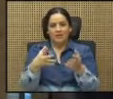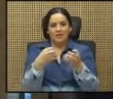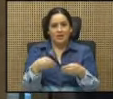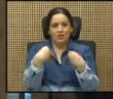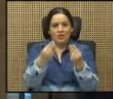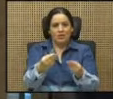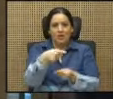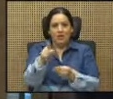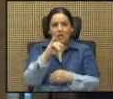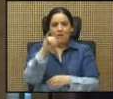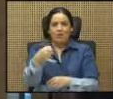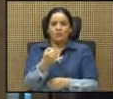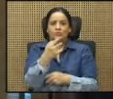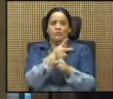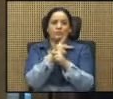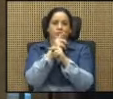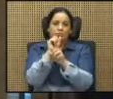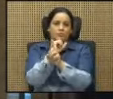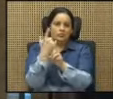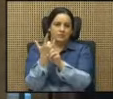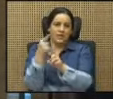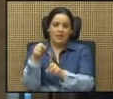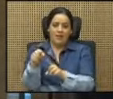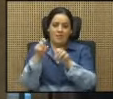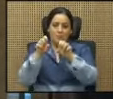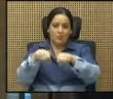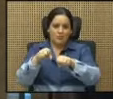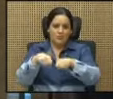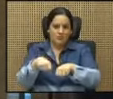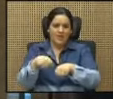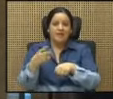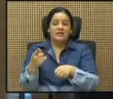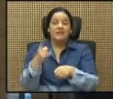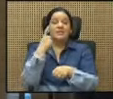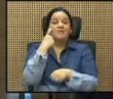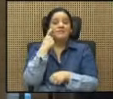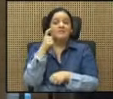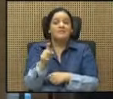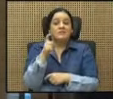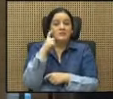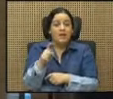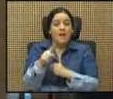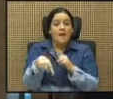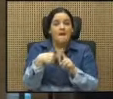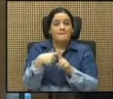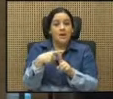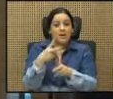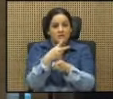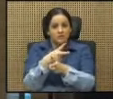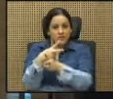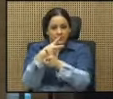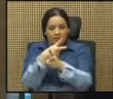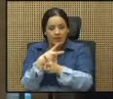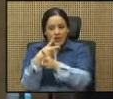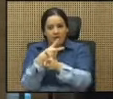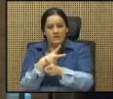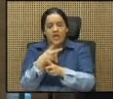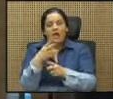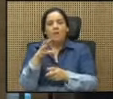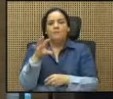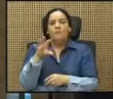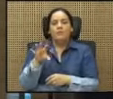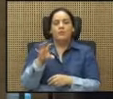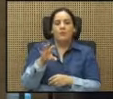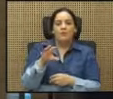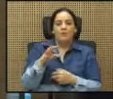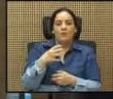a la Junta de Protección Social facultades de fiscalización y vigilancia que son propios